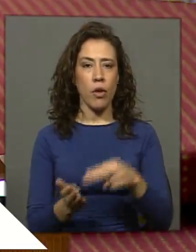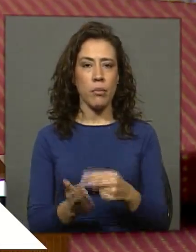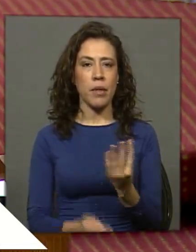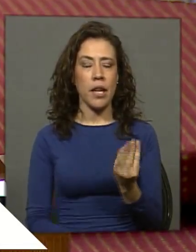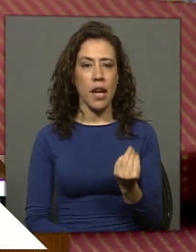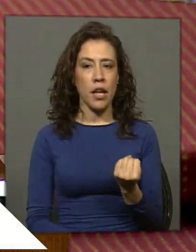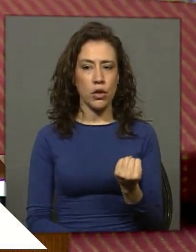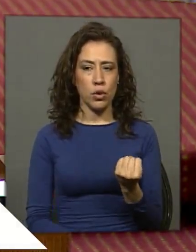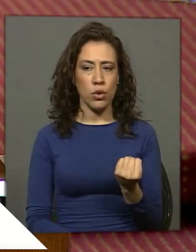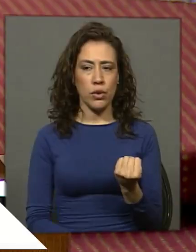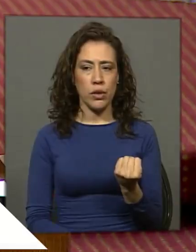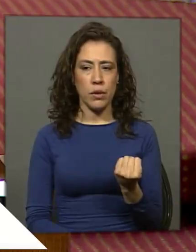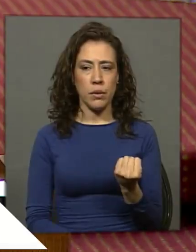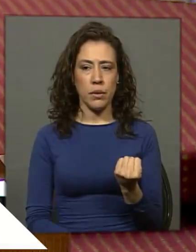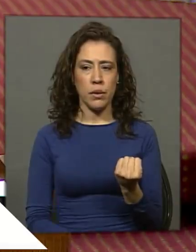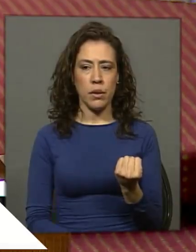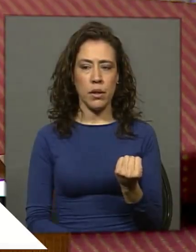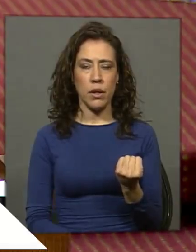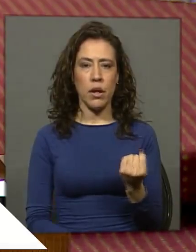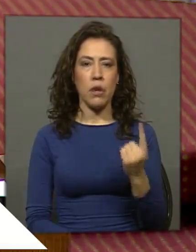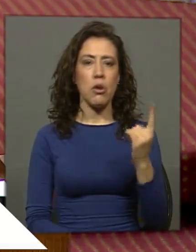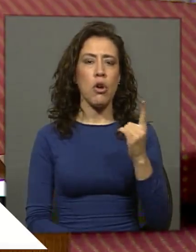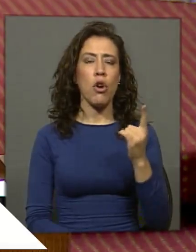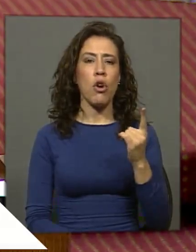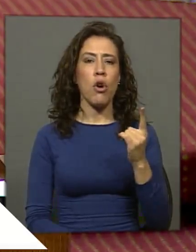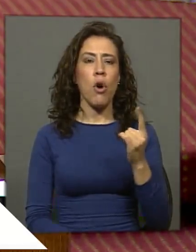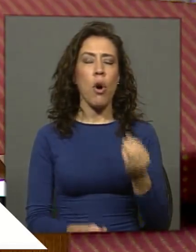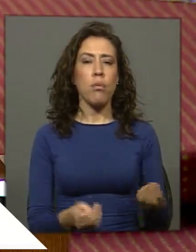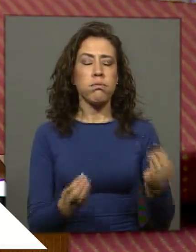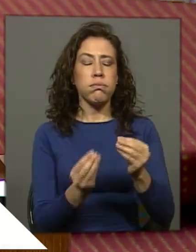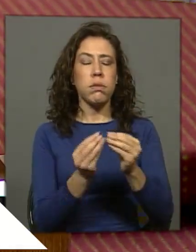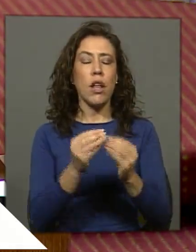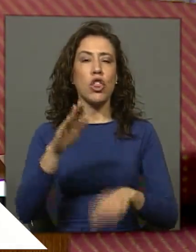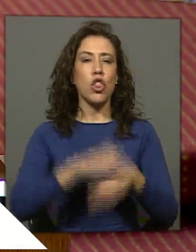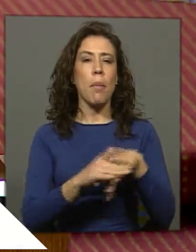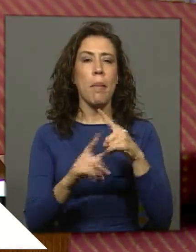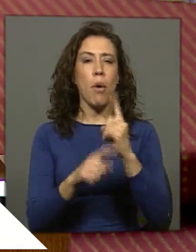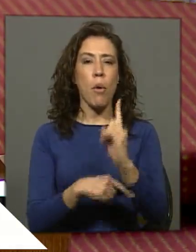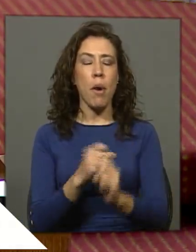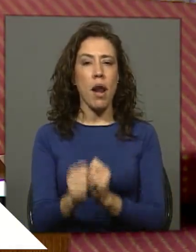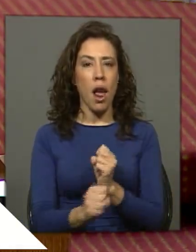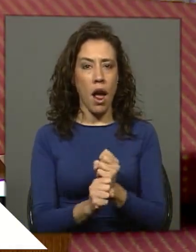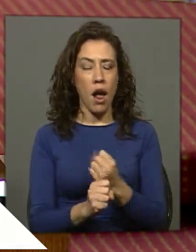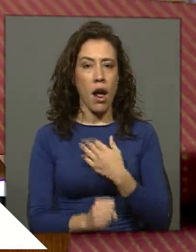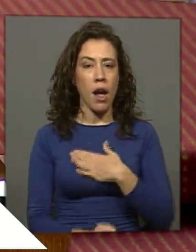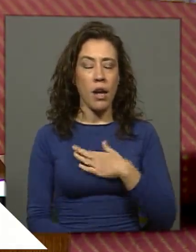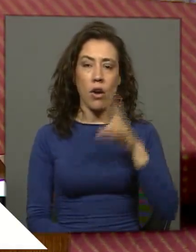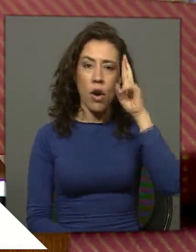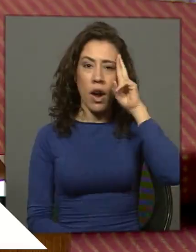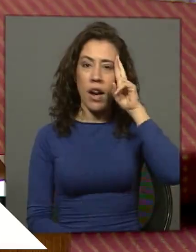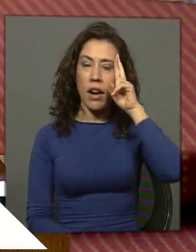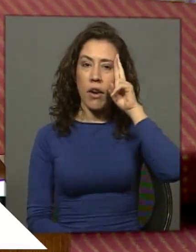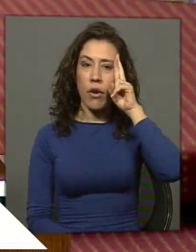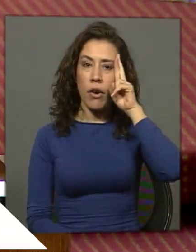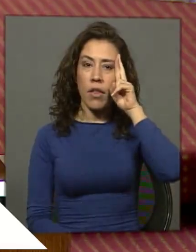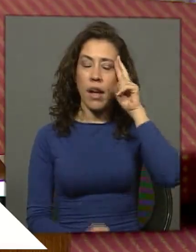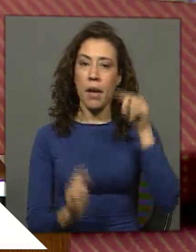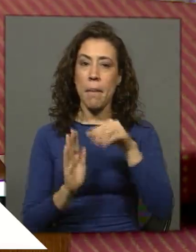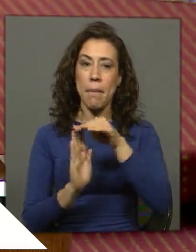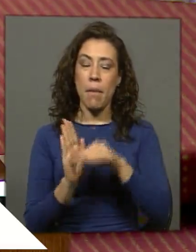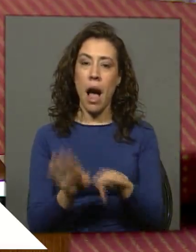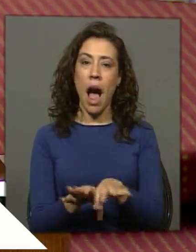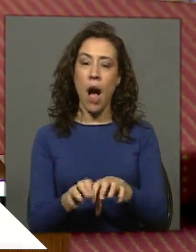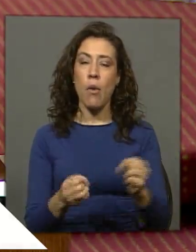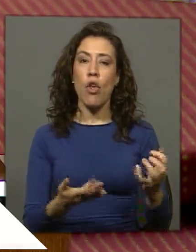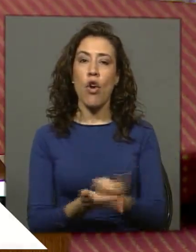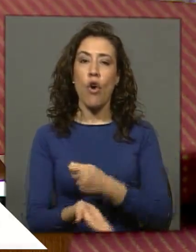sin cargo de topes anuales. Quiero, eso sí, señor presidente, recordar que si bien el protocolo de acuerdo